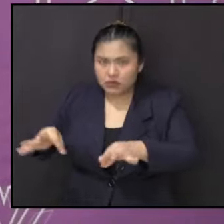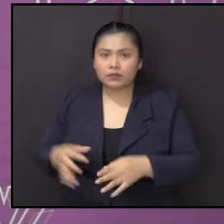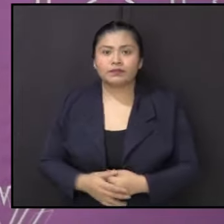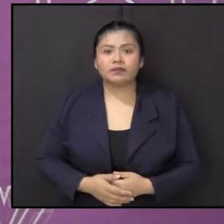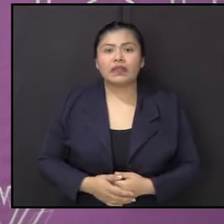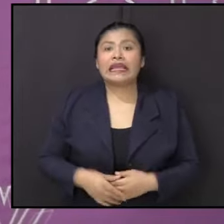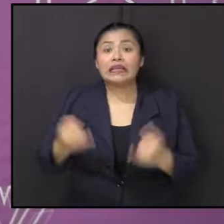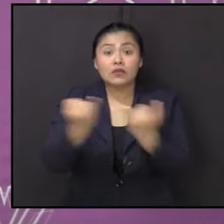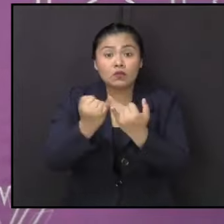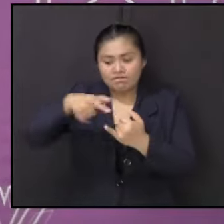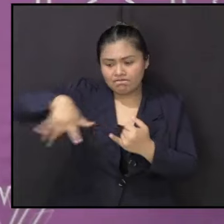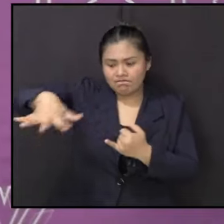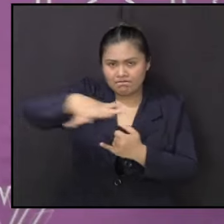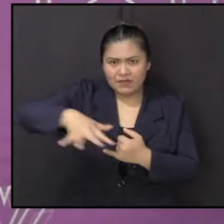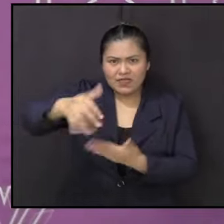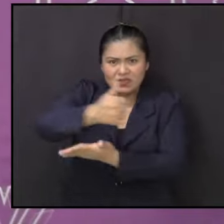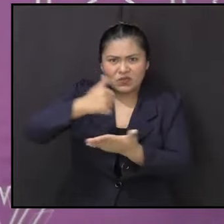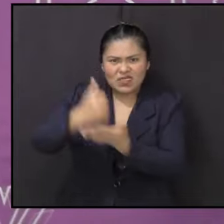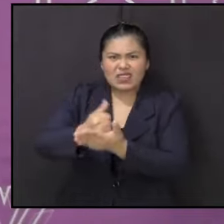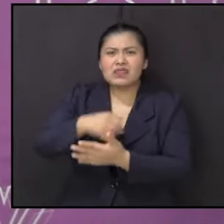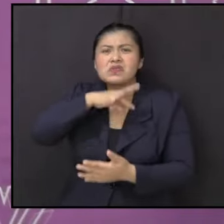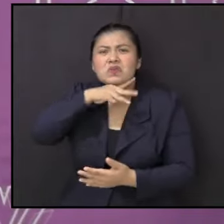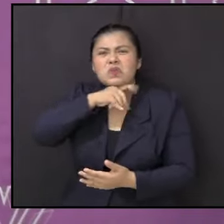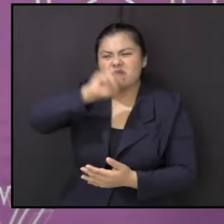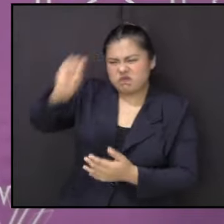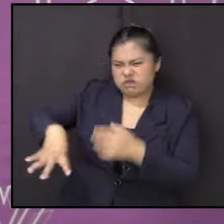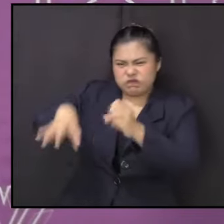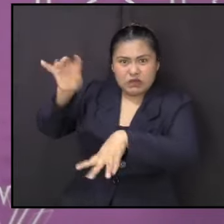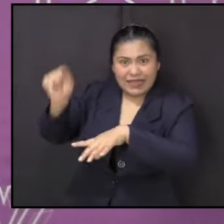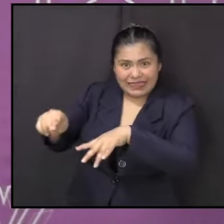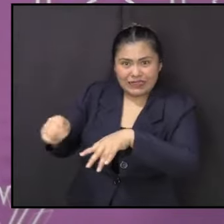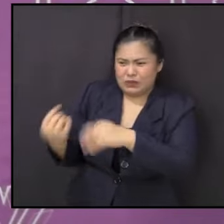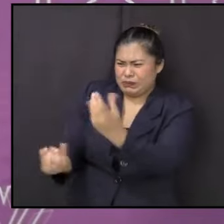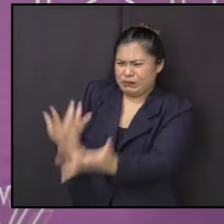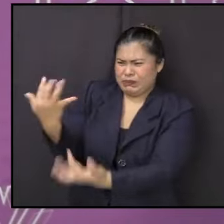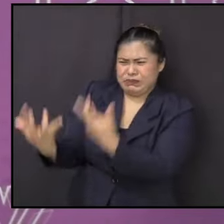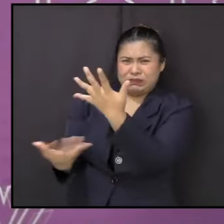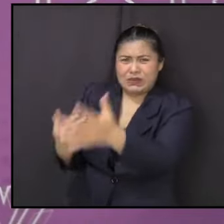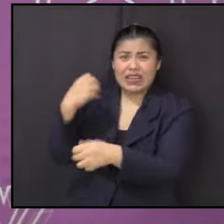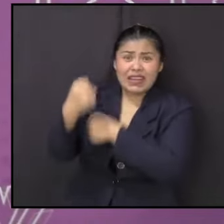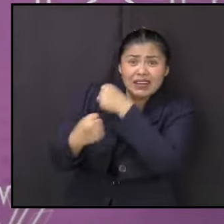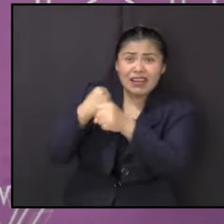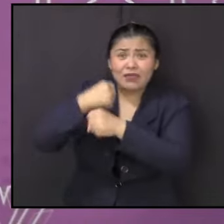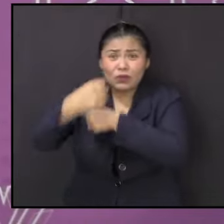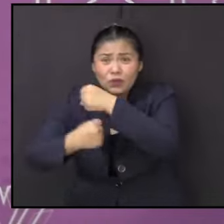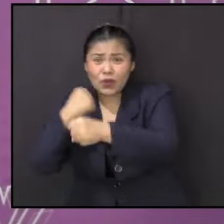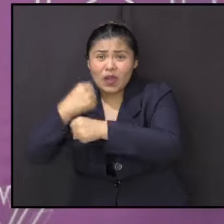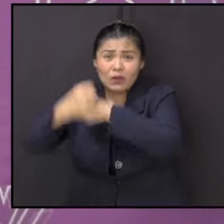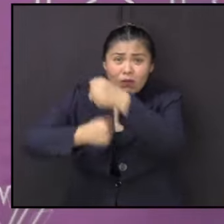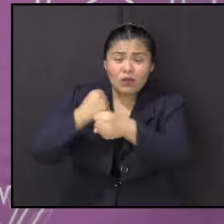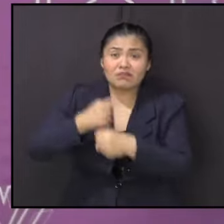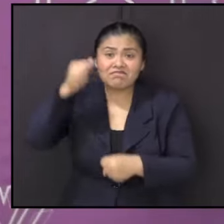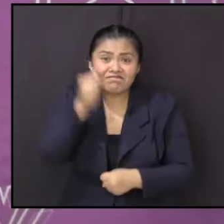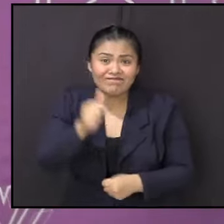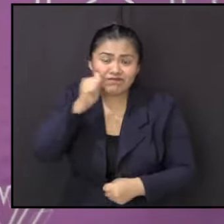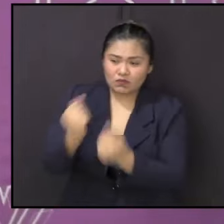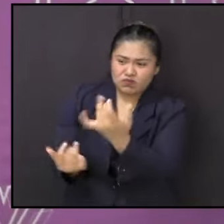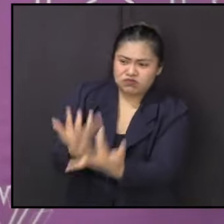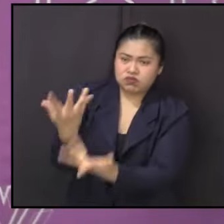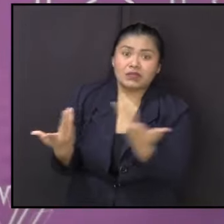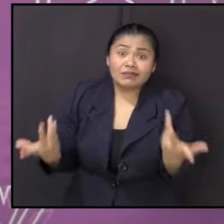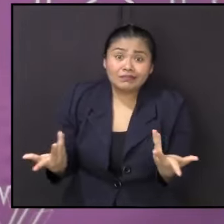ciudad, porque cada año hay incendios, cada año hay mayor contaminación de los mantos freáticos y estamos acabando con